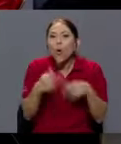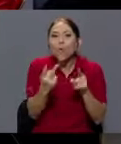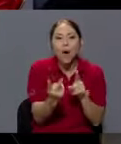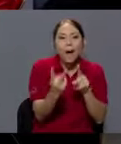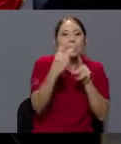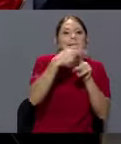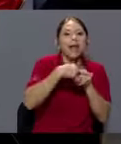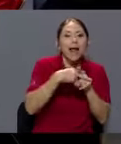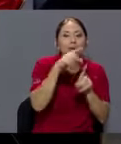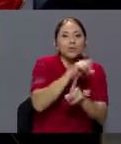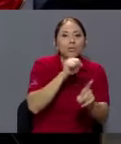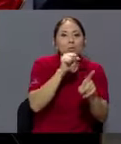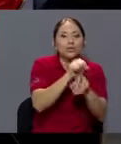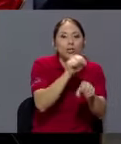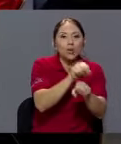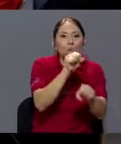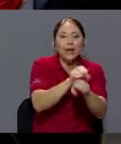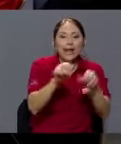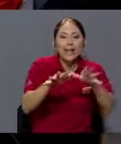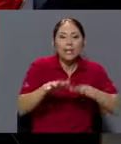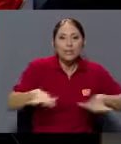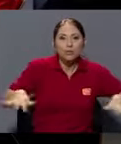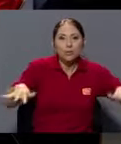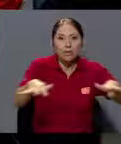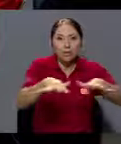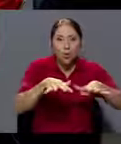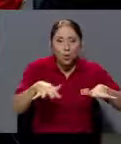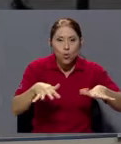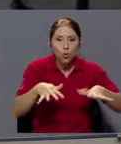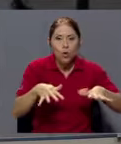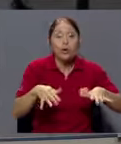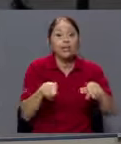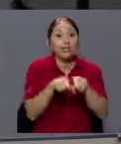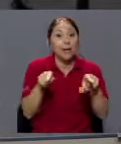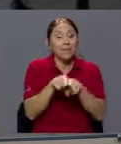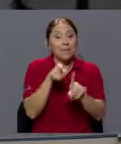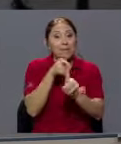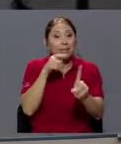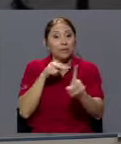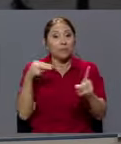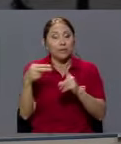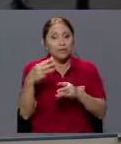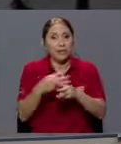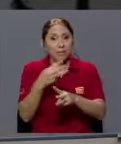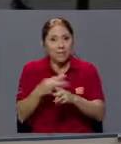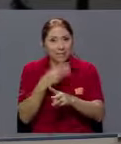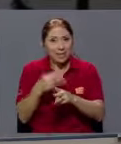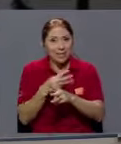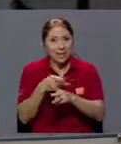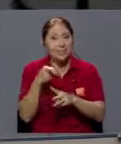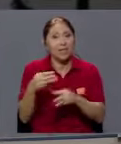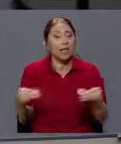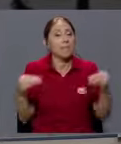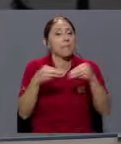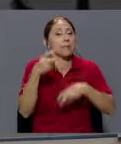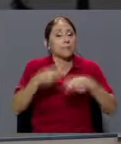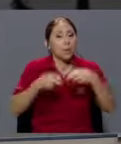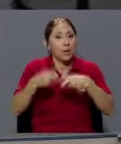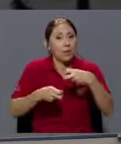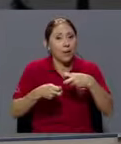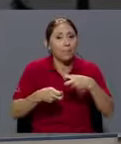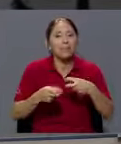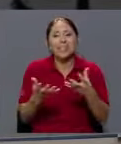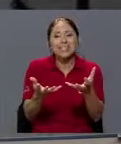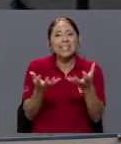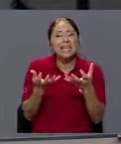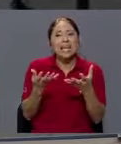aplicarlo en situaciones concretas, en situaciones de su entorno. Por eso también inclusive desde el punto de vista de la matemática, que es donde más problemas tienen, se